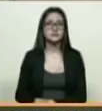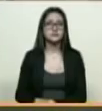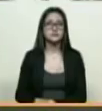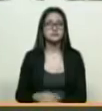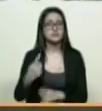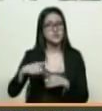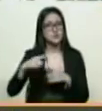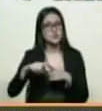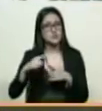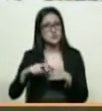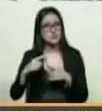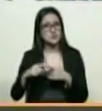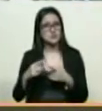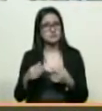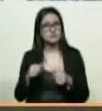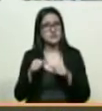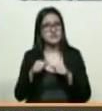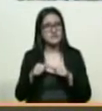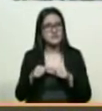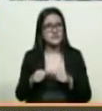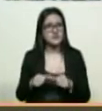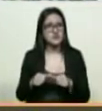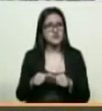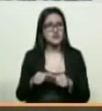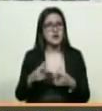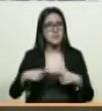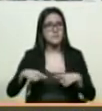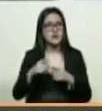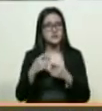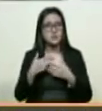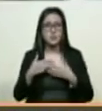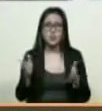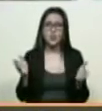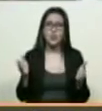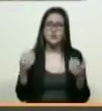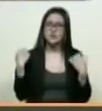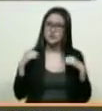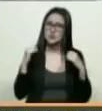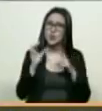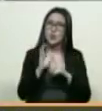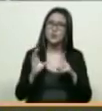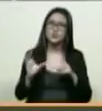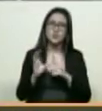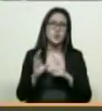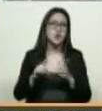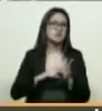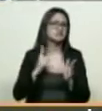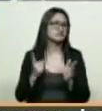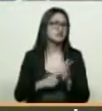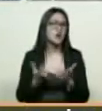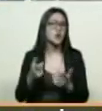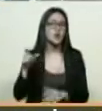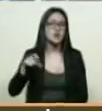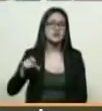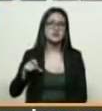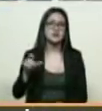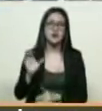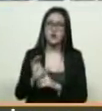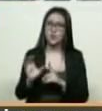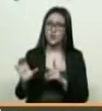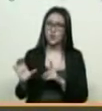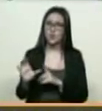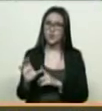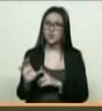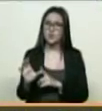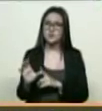escenarios, digamos, fijos, espacios públicos para el ejercicio de la cultura plena, pues, que no tiene que ser necesariamente la cultura que se ejerce